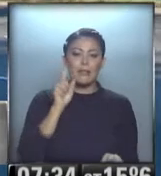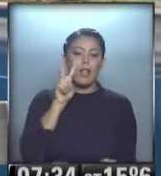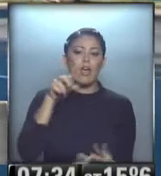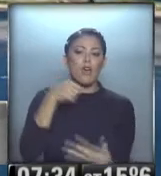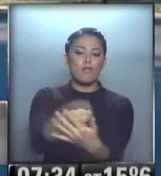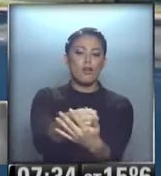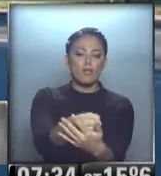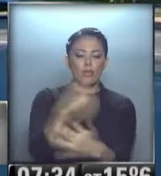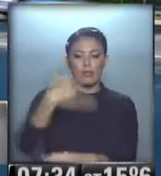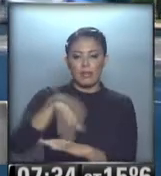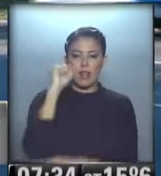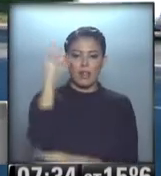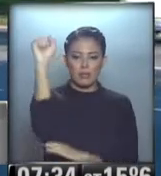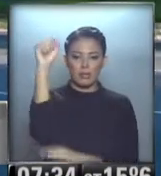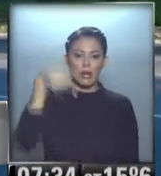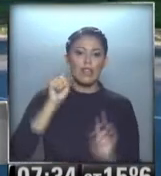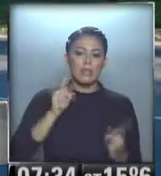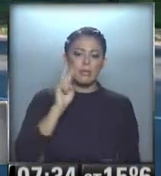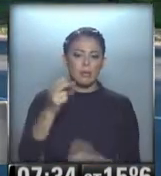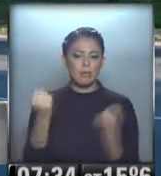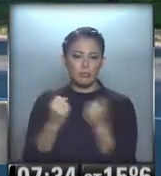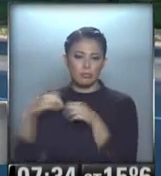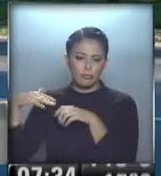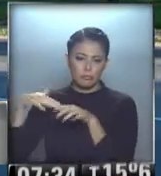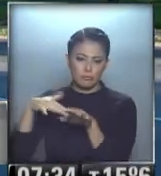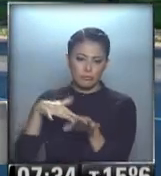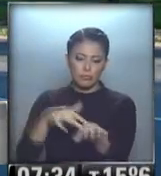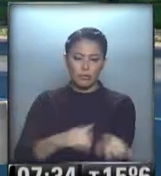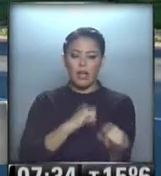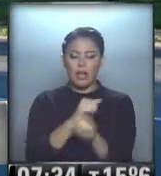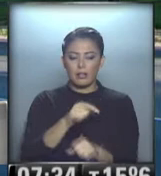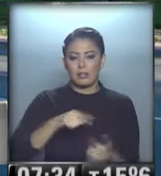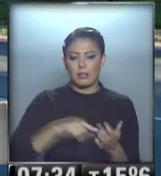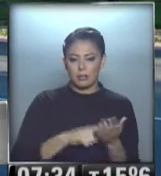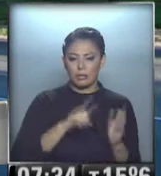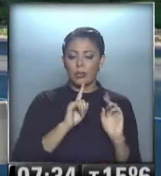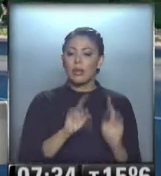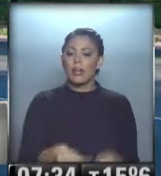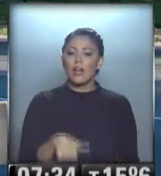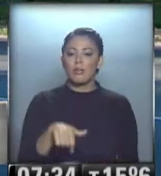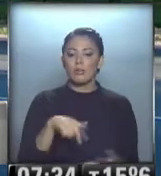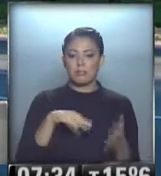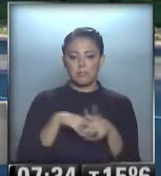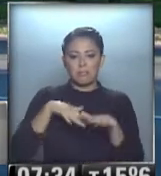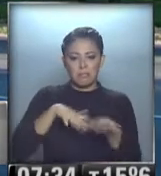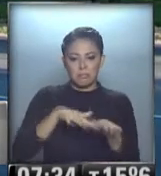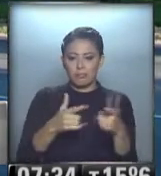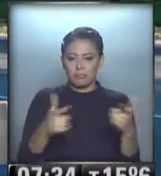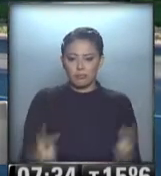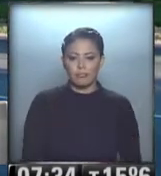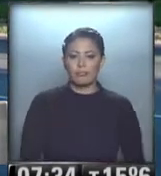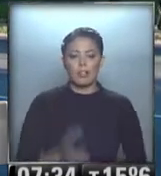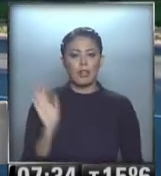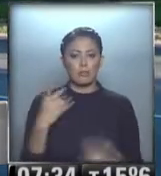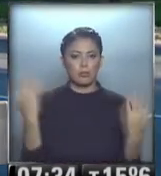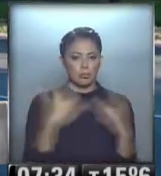de Avenida Libertador, vemos que está cargada hacia el centro y en este caso hacia el norte, pero todavía no hay demoras, vemos que el tránsito es por demás